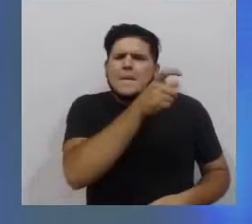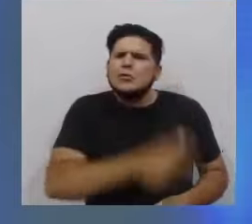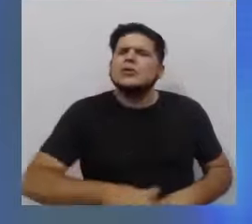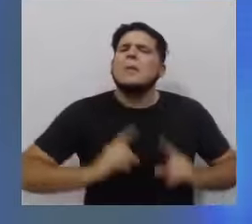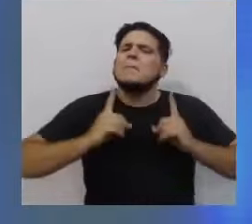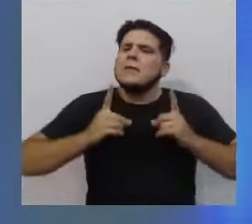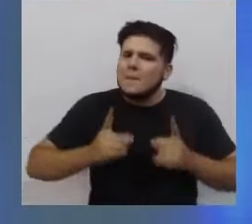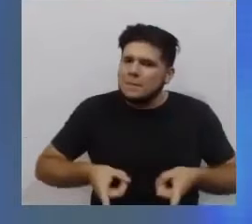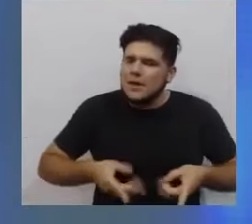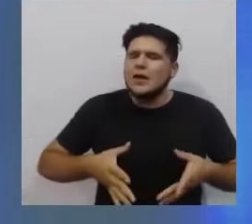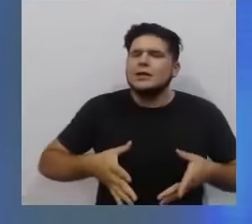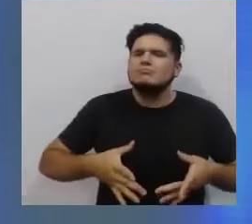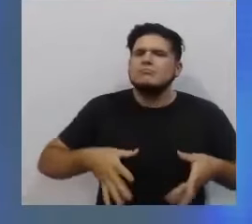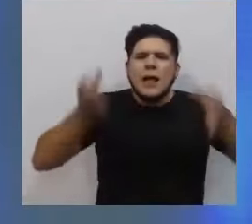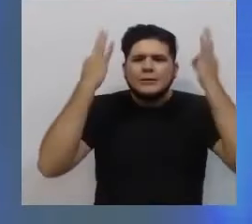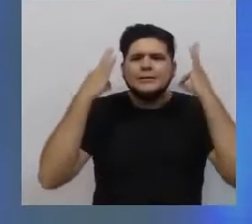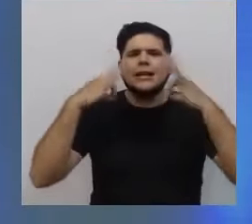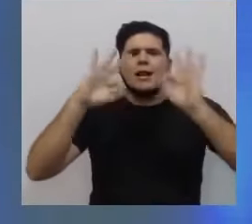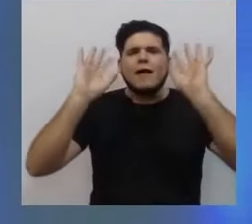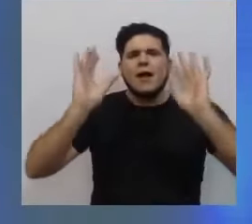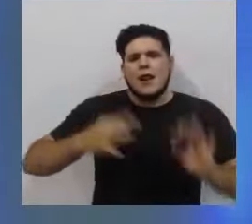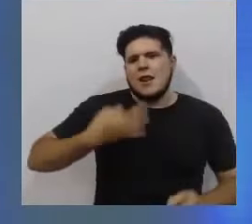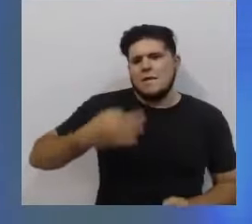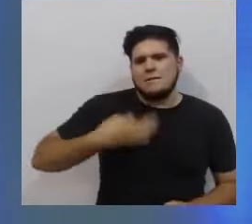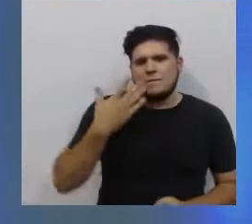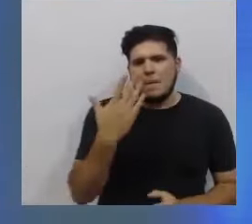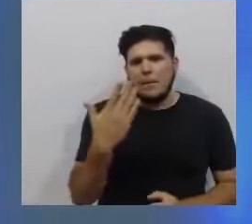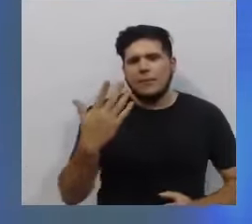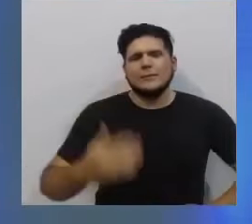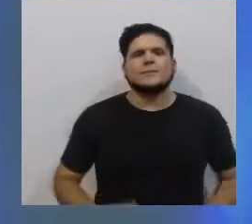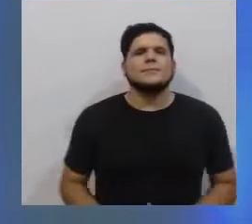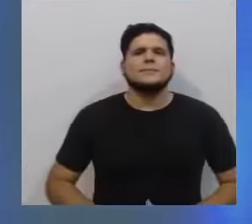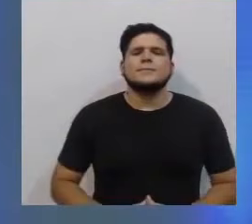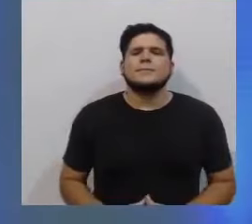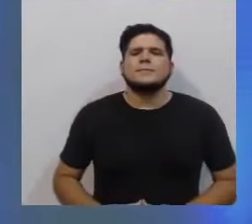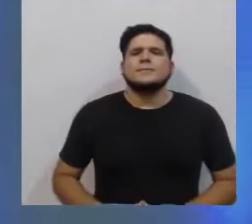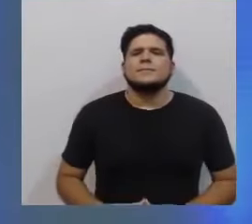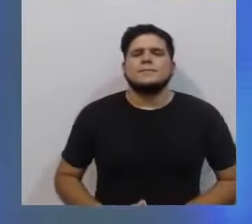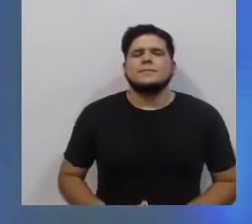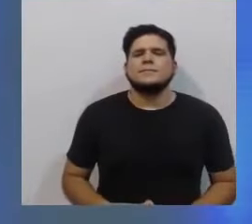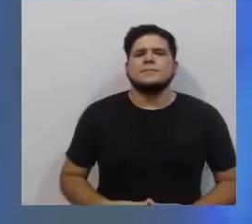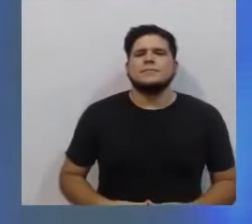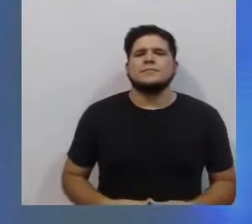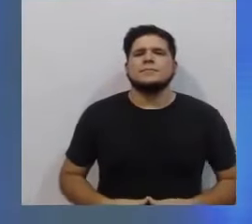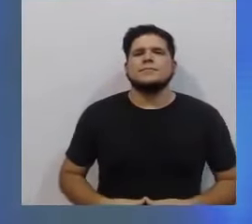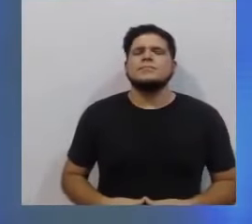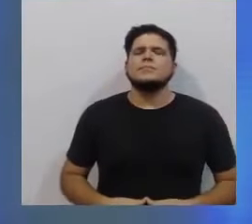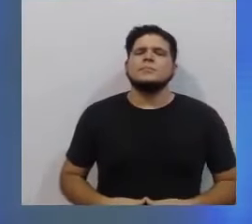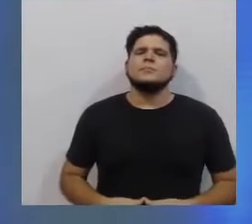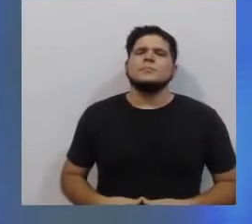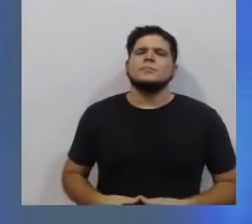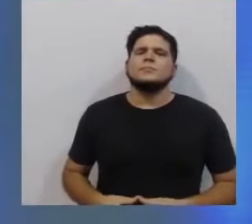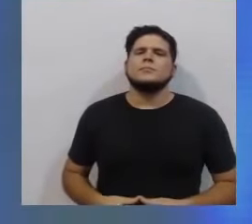así que usted es herramienta de dios en las manos de dios nada es difícil puede decir conmigo